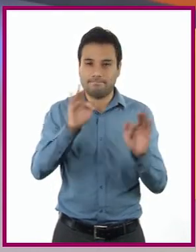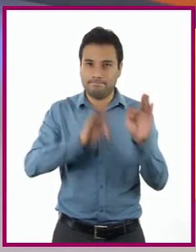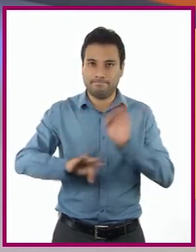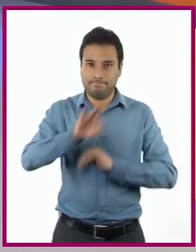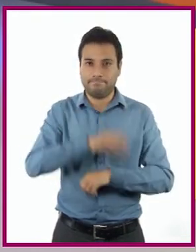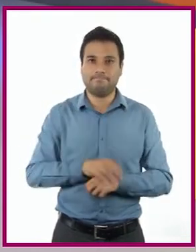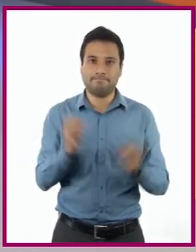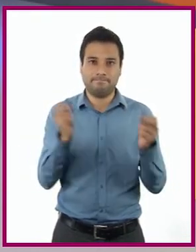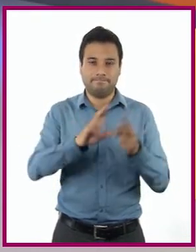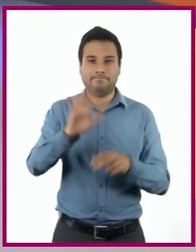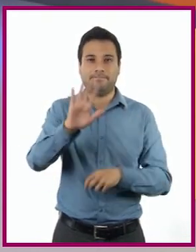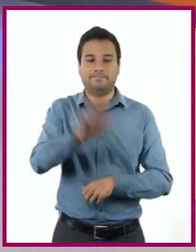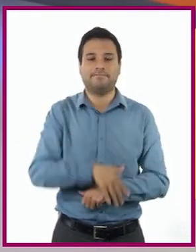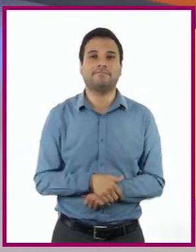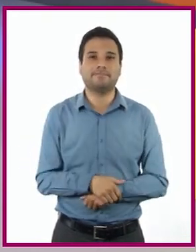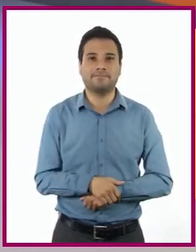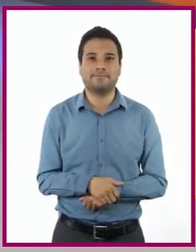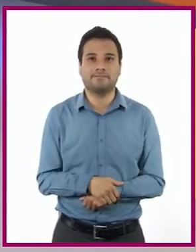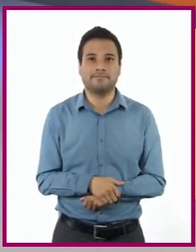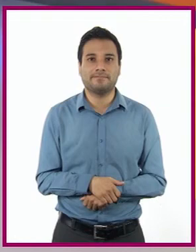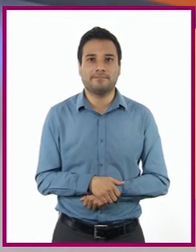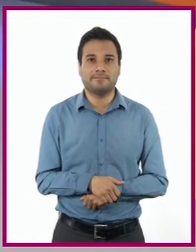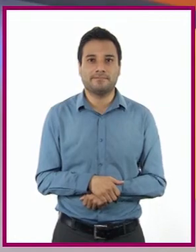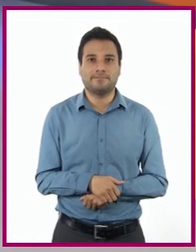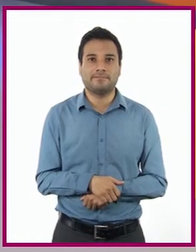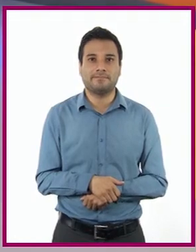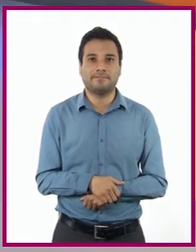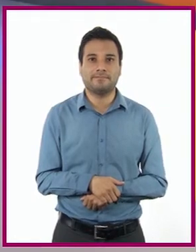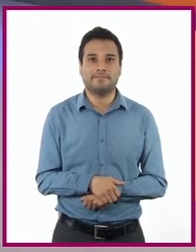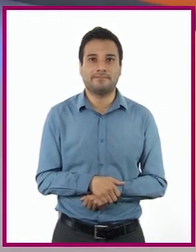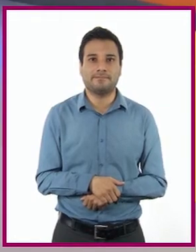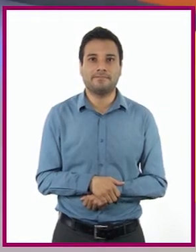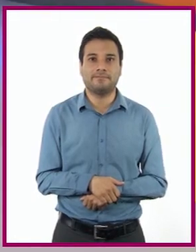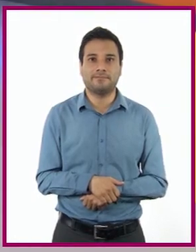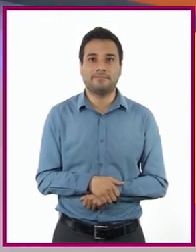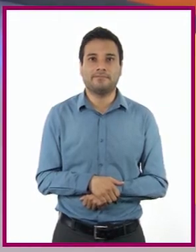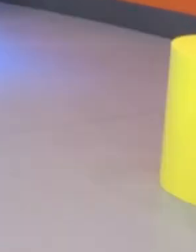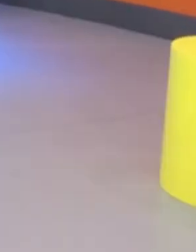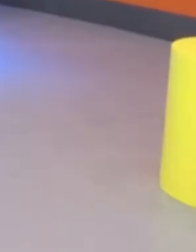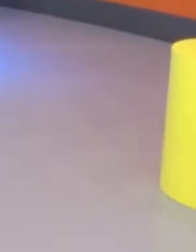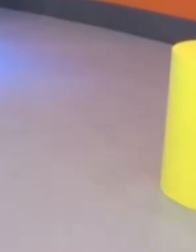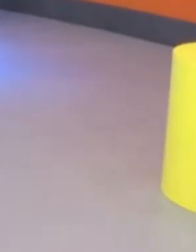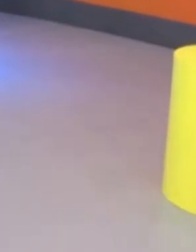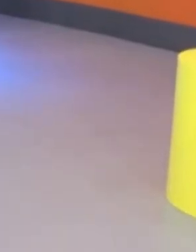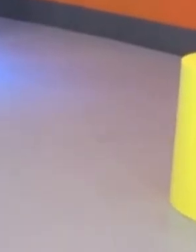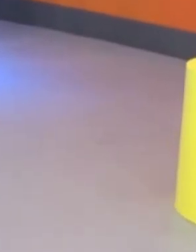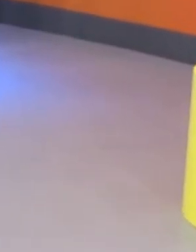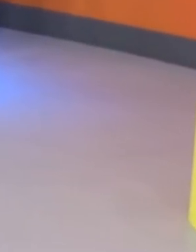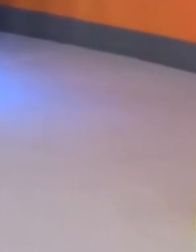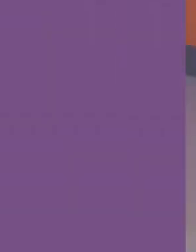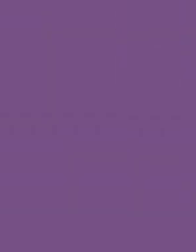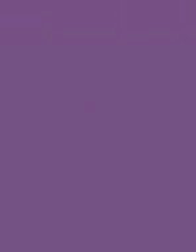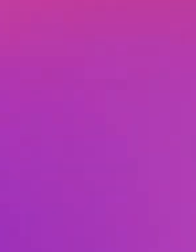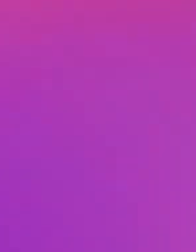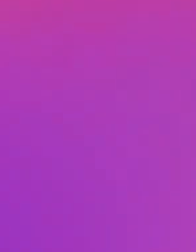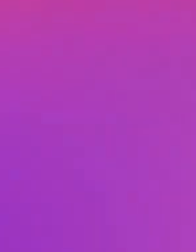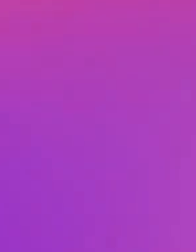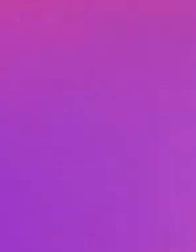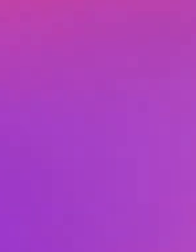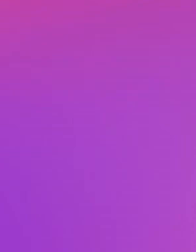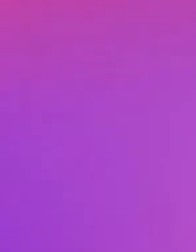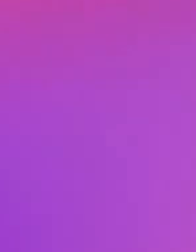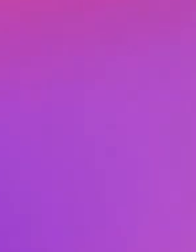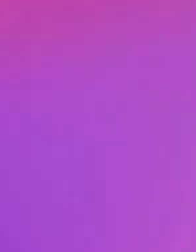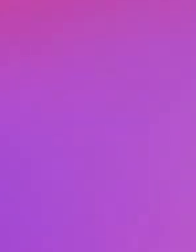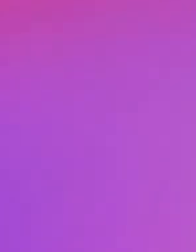Física. ¡Hasta pronto! Maestra, qué buena sesión. Sí, así fue. La verdad que me gustó.